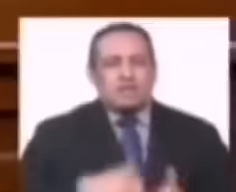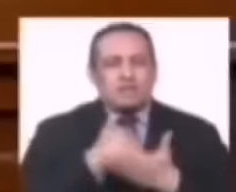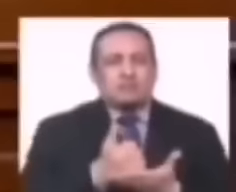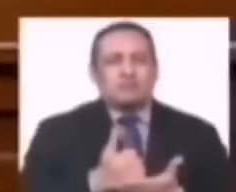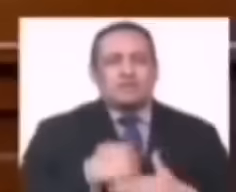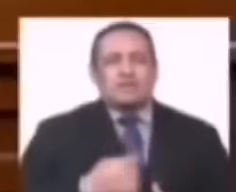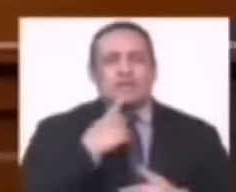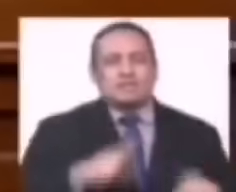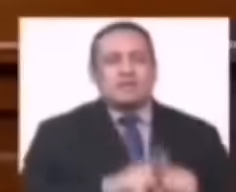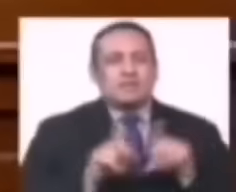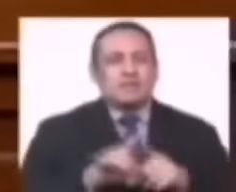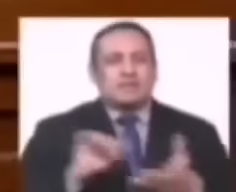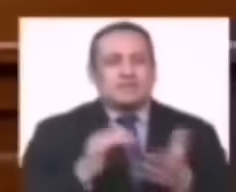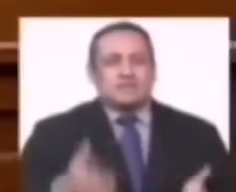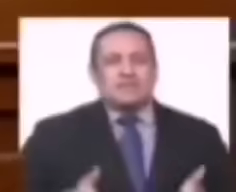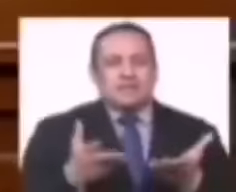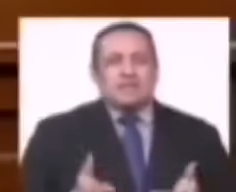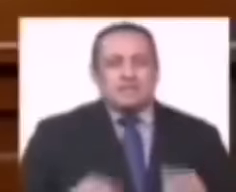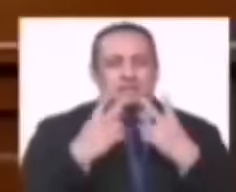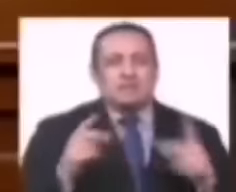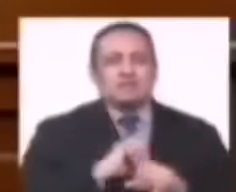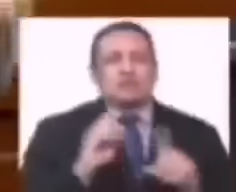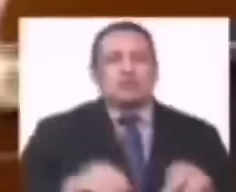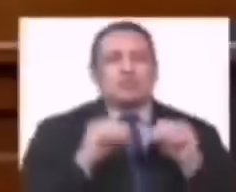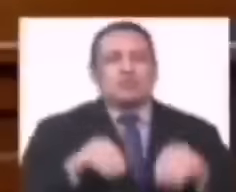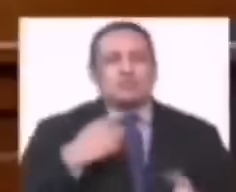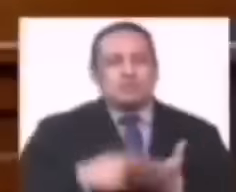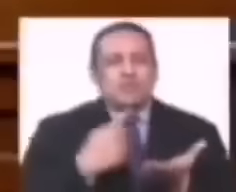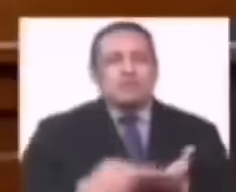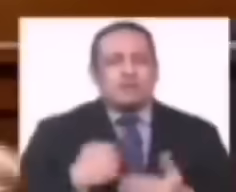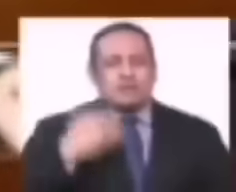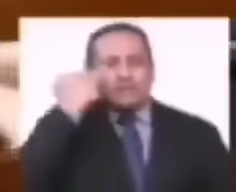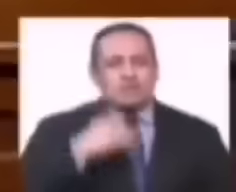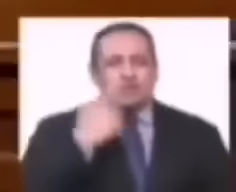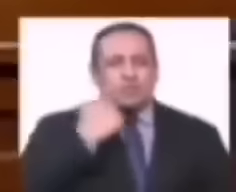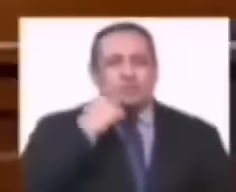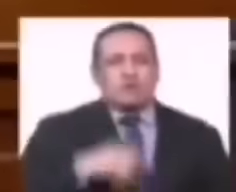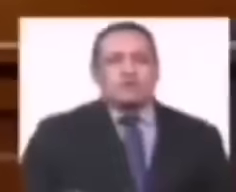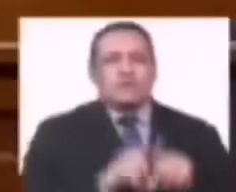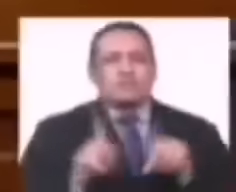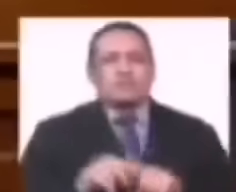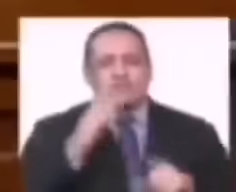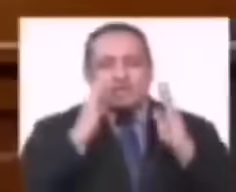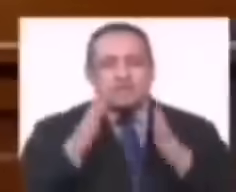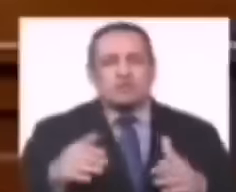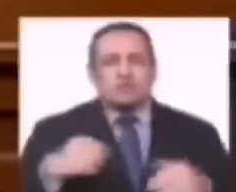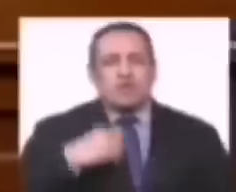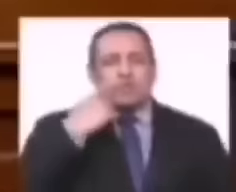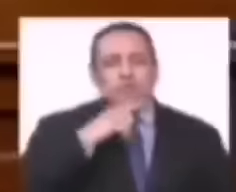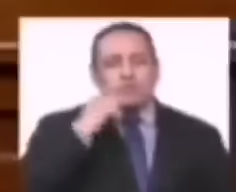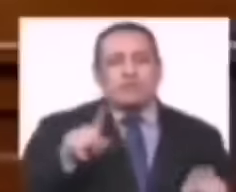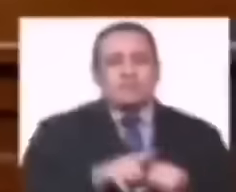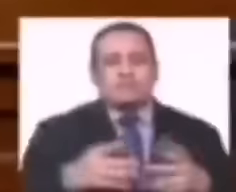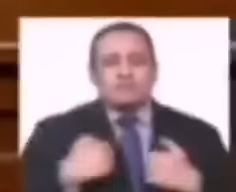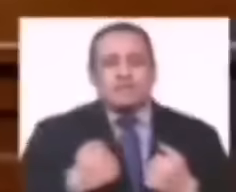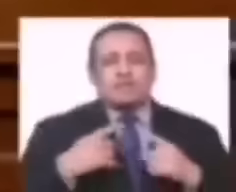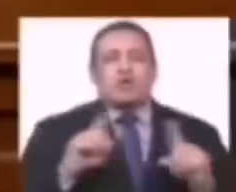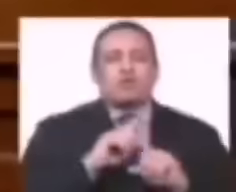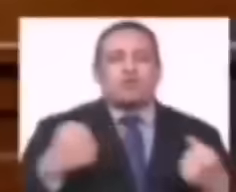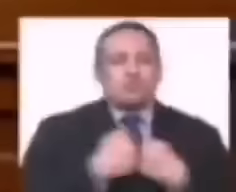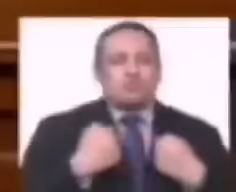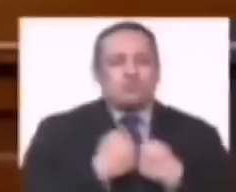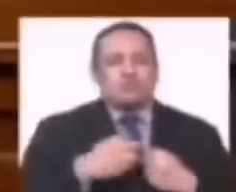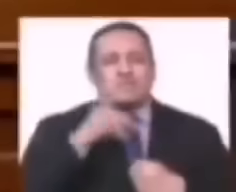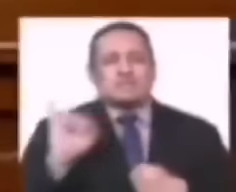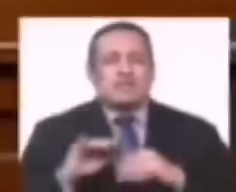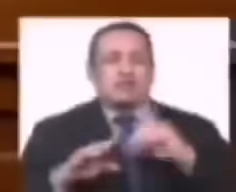de hombres y mujeres se tiene que dar, sin ponernos en un debate sobre ideología de género, sobre si el enfoque de género finalmente contempla o es una lucha de izquierdas o de